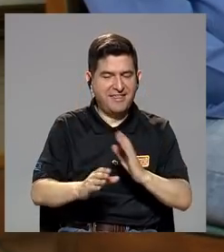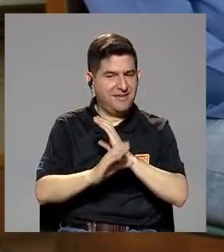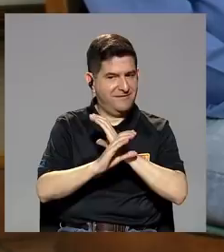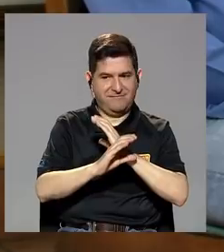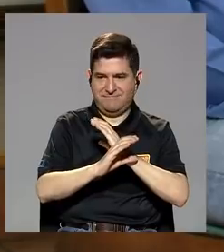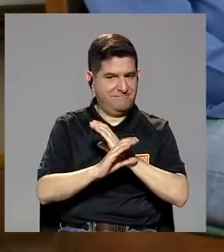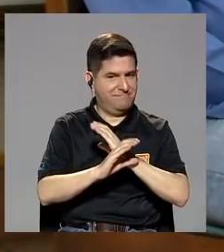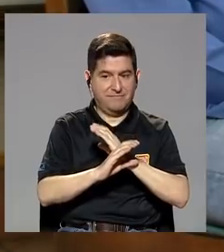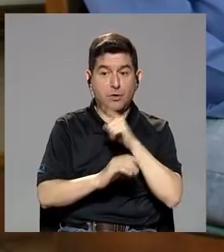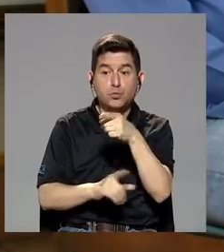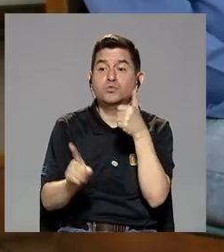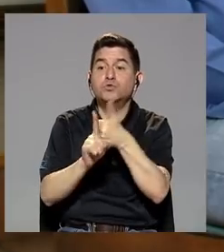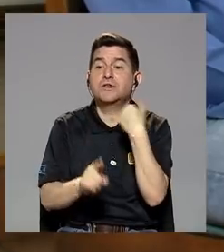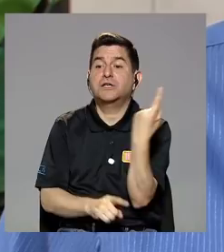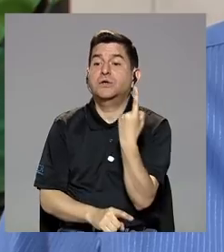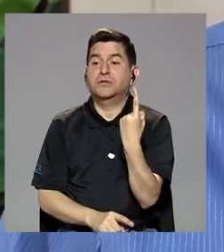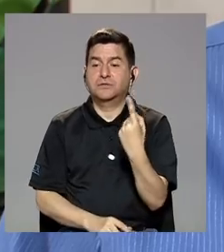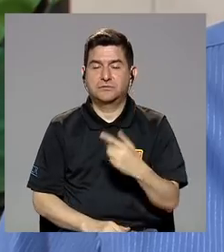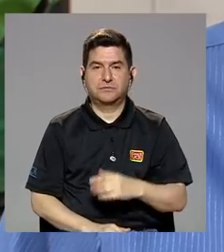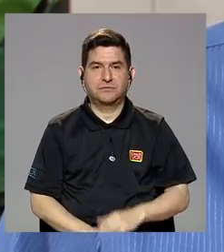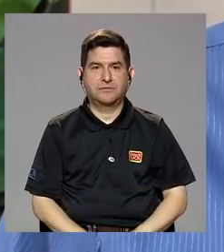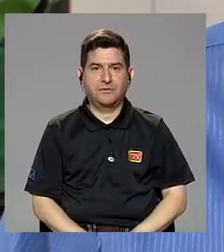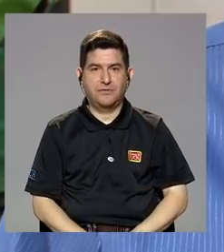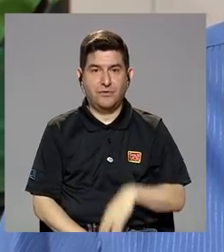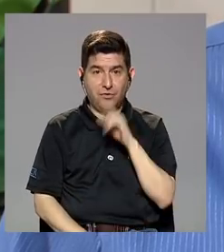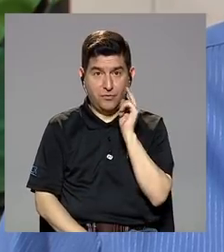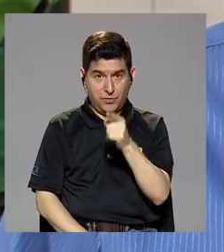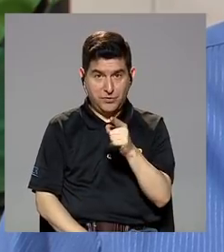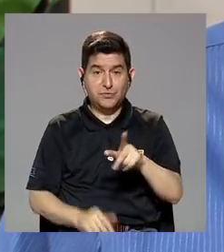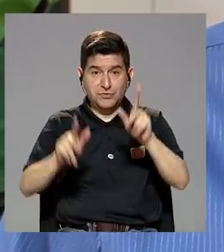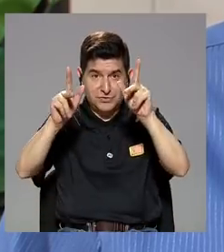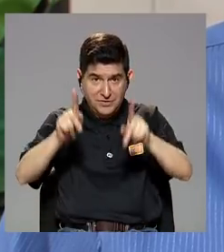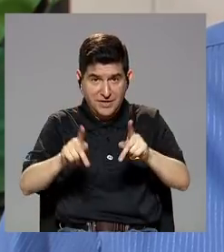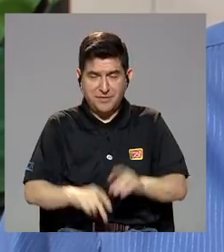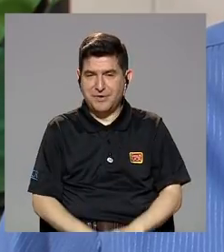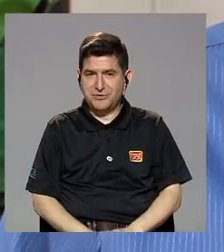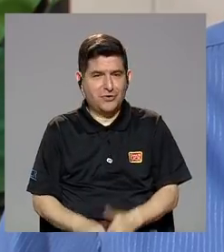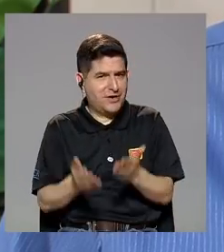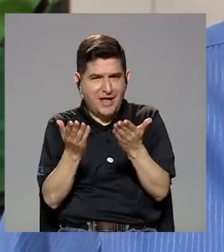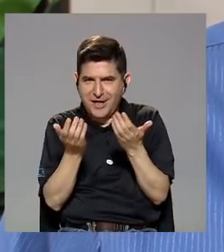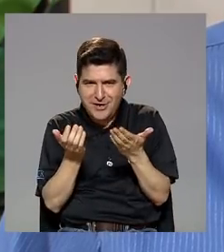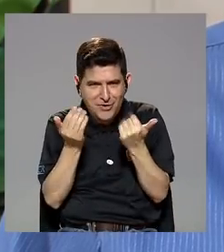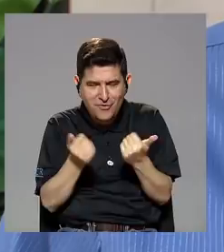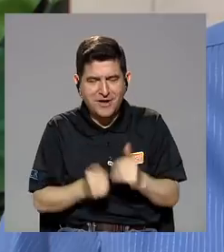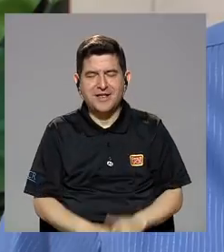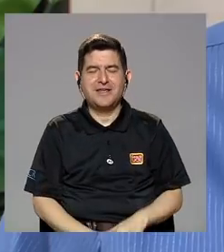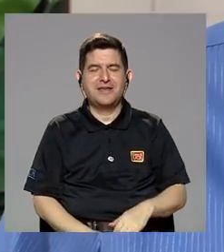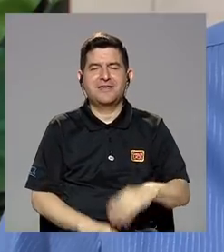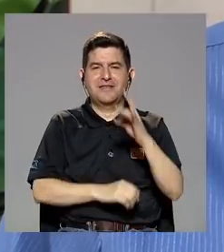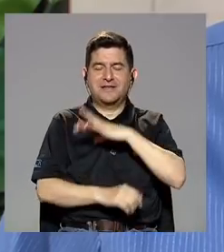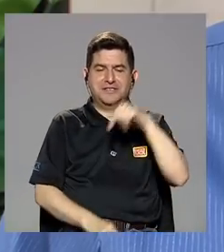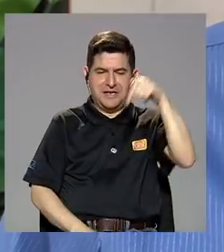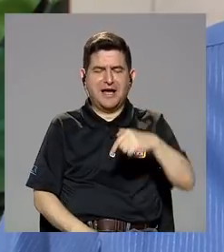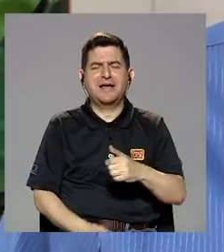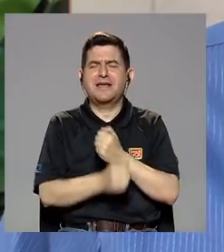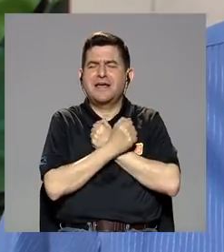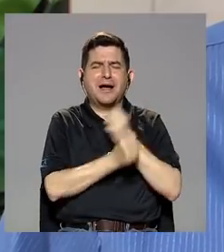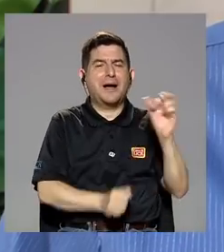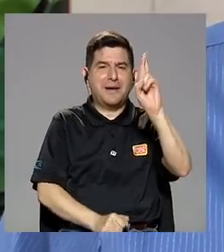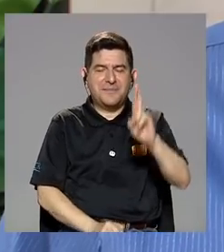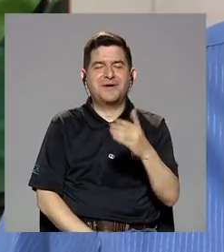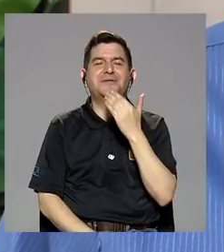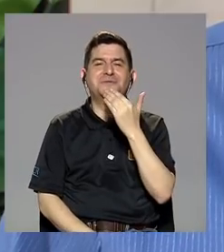a cuidar sino usted pues este paso de ser un ciudadano indeseable en chile- hacer un ciudadano me he querido aquí en costa rica